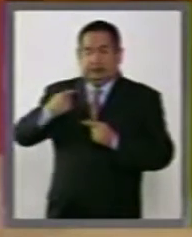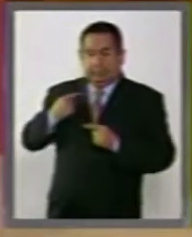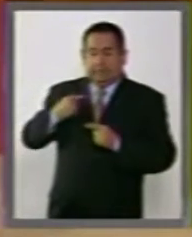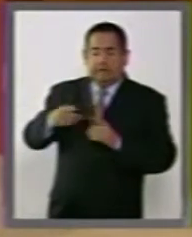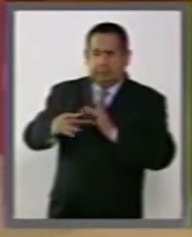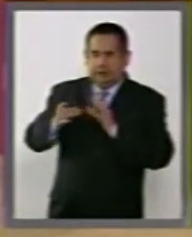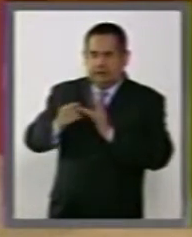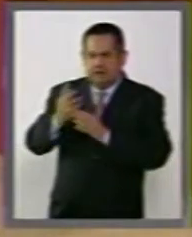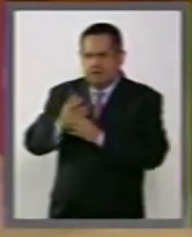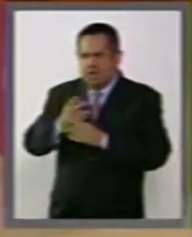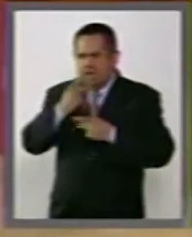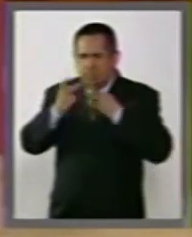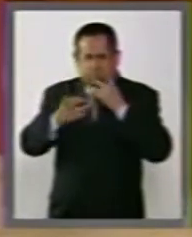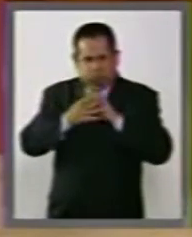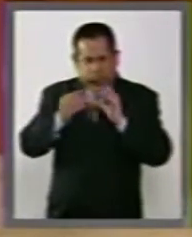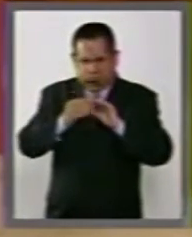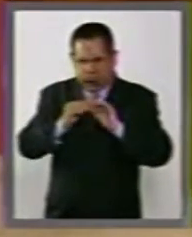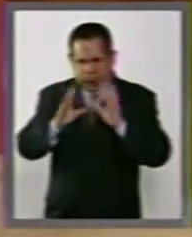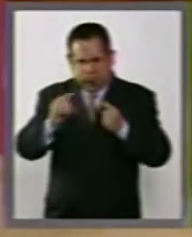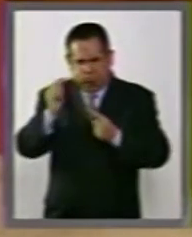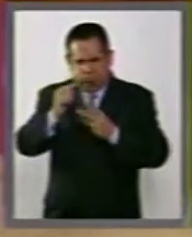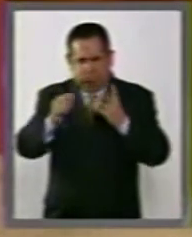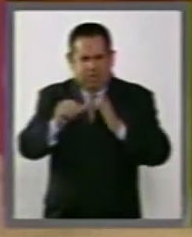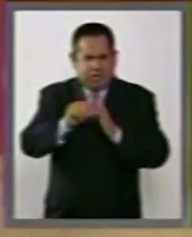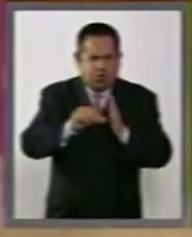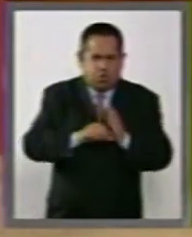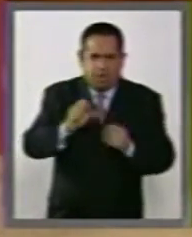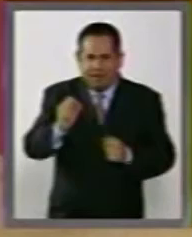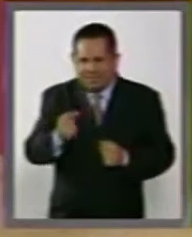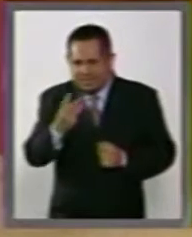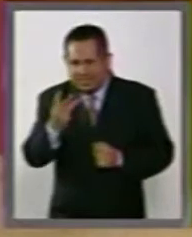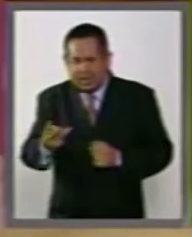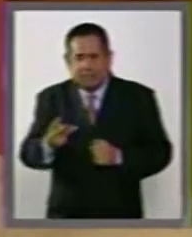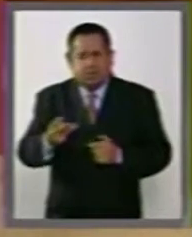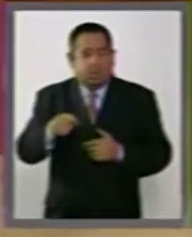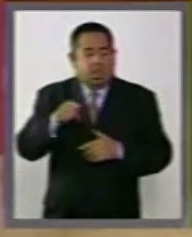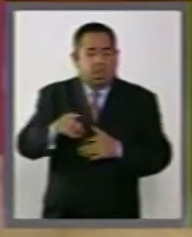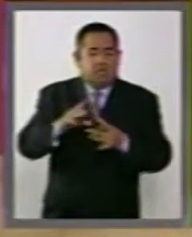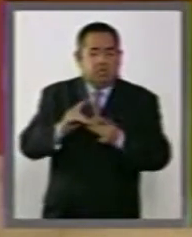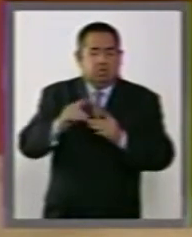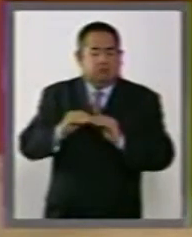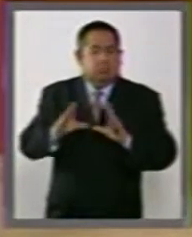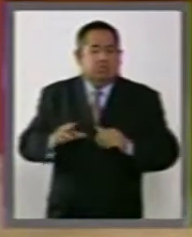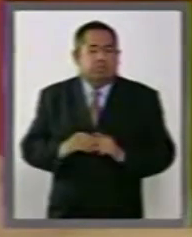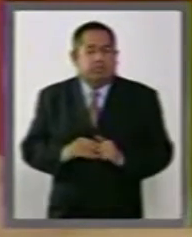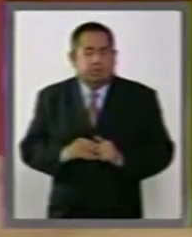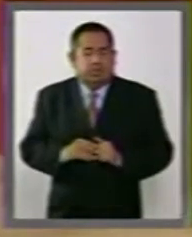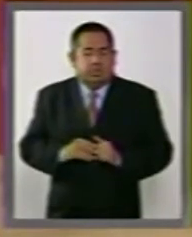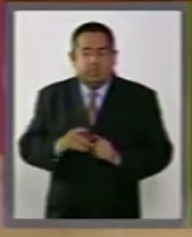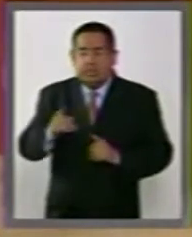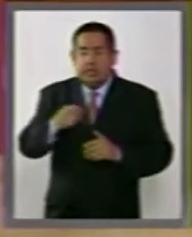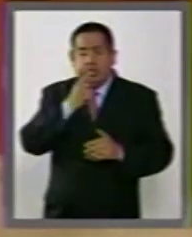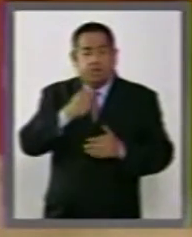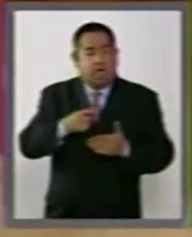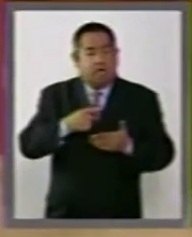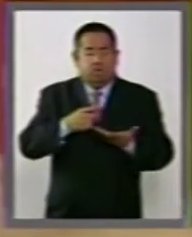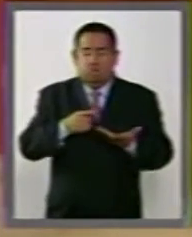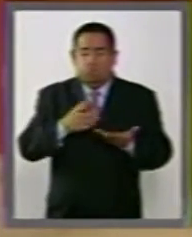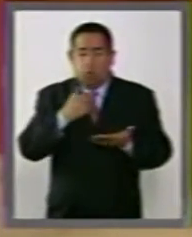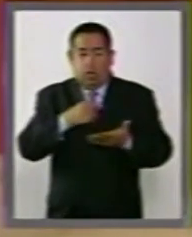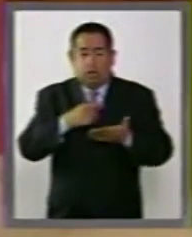palabra hablaba ya del artículo 23, en donde se cancela